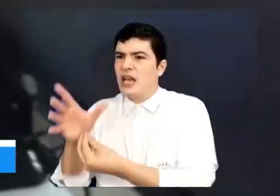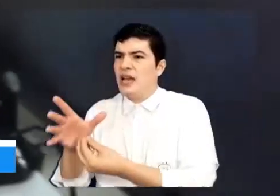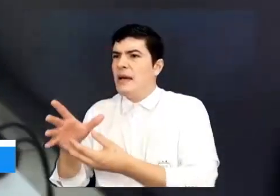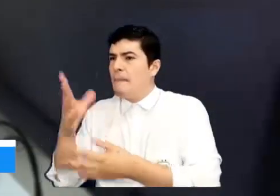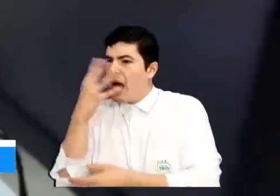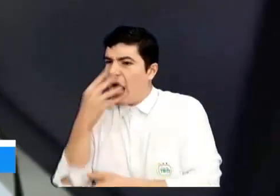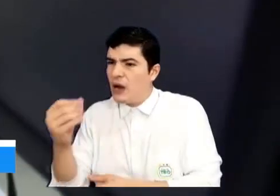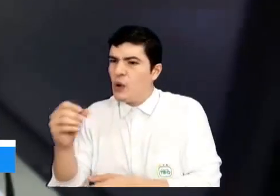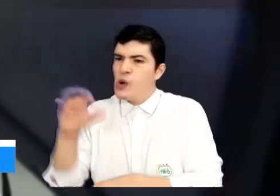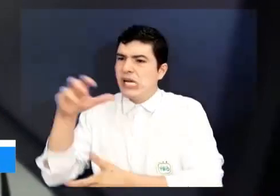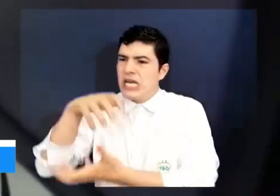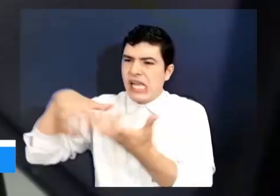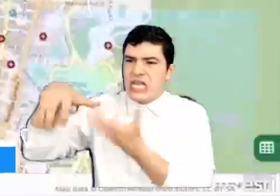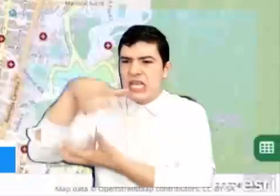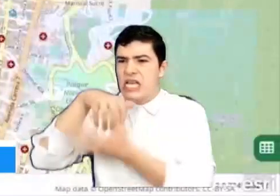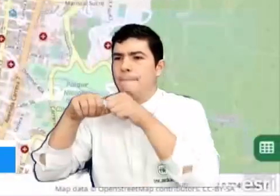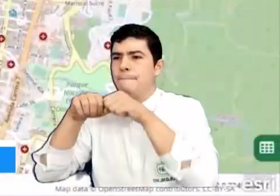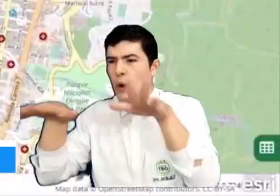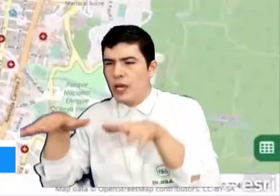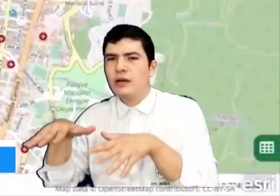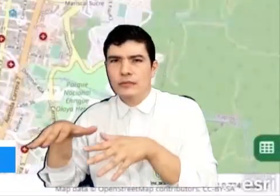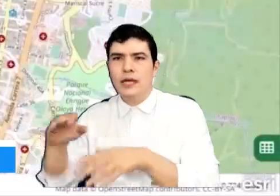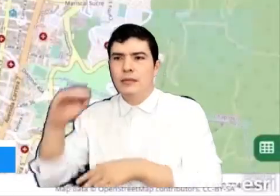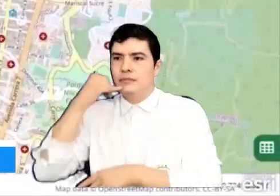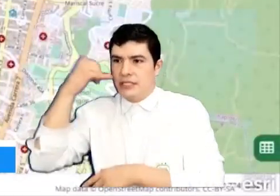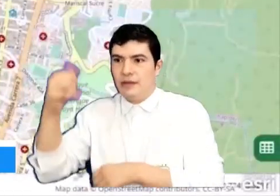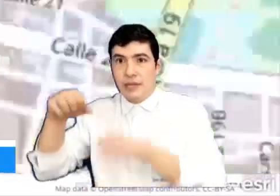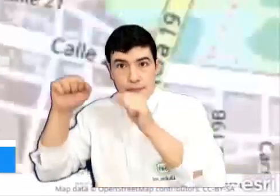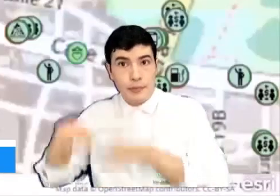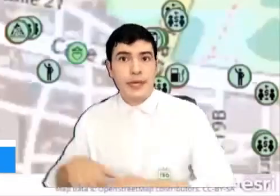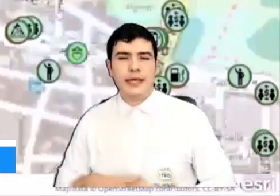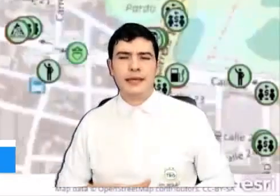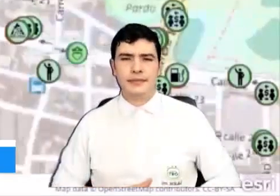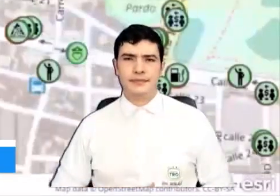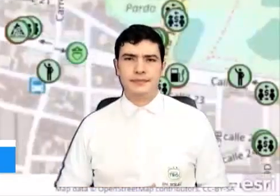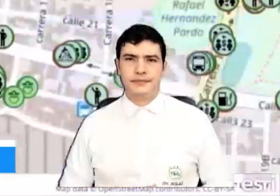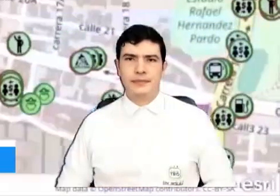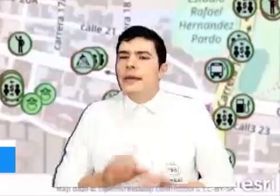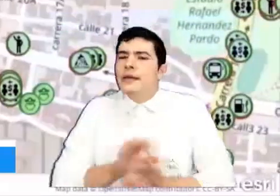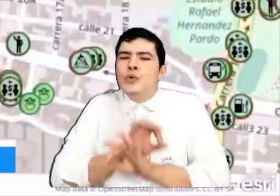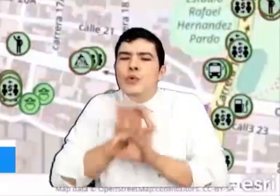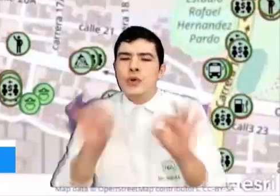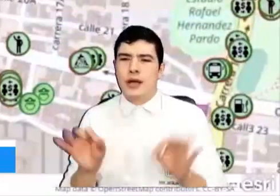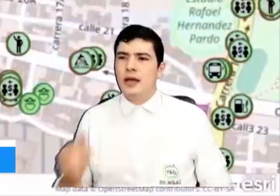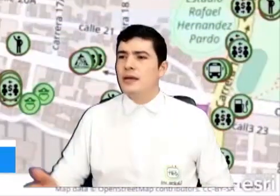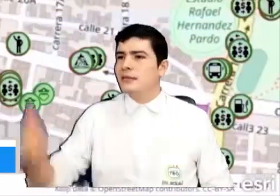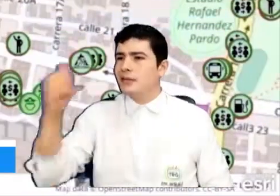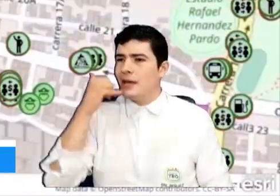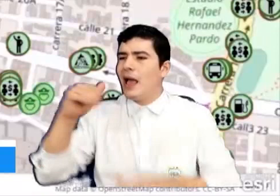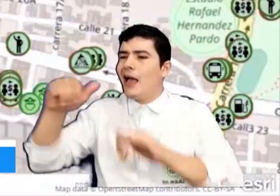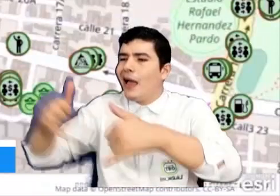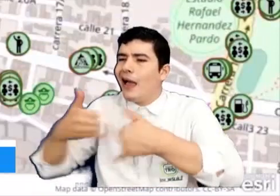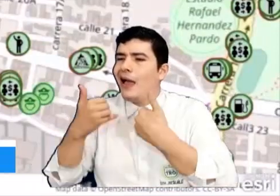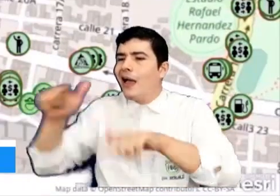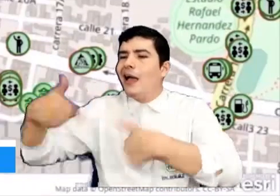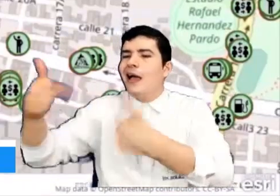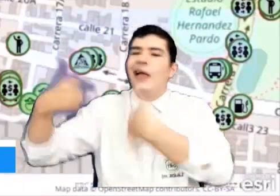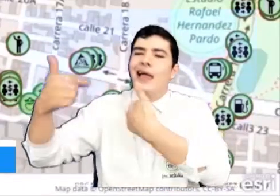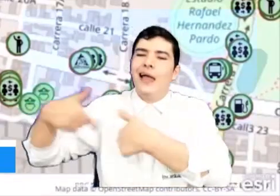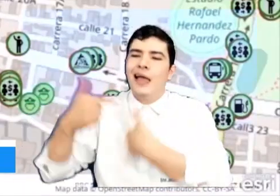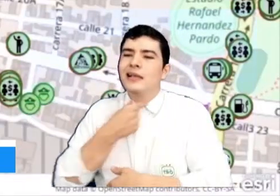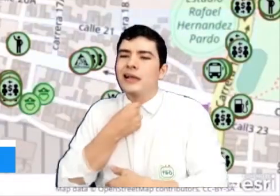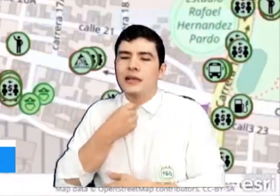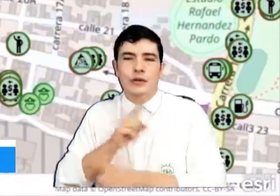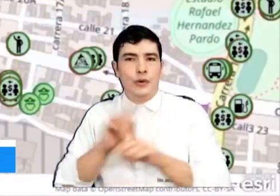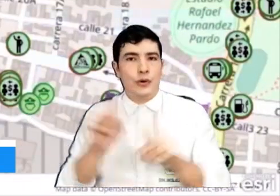Segundo, que los padres de familia cuiden también a sus hijos. El año pasado tuvimos una situación de una persona que llamó